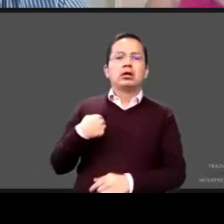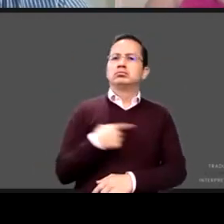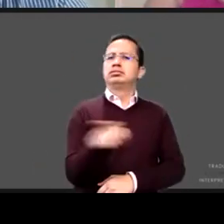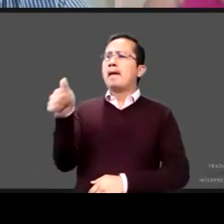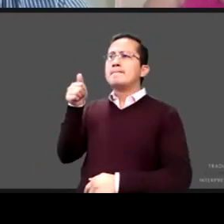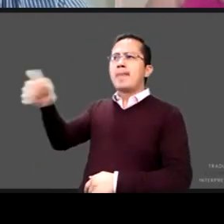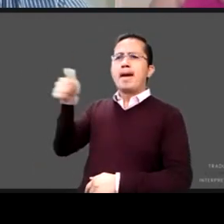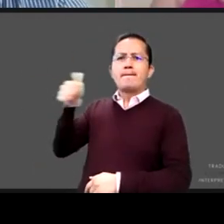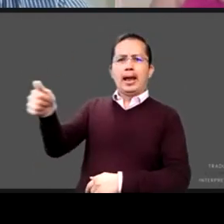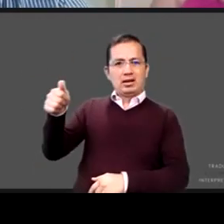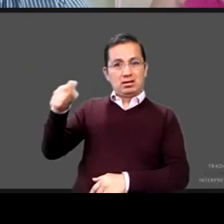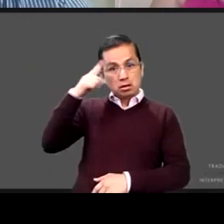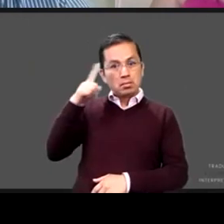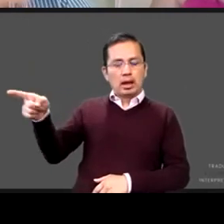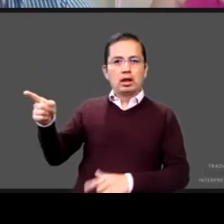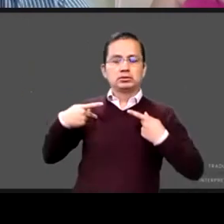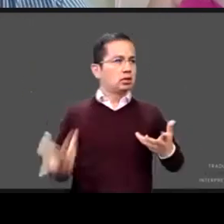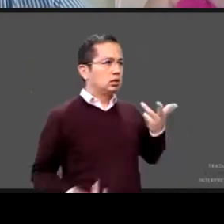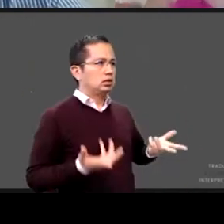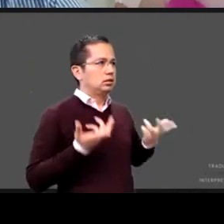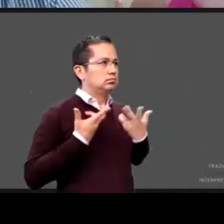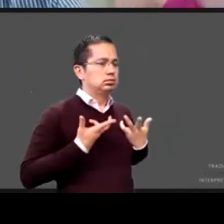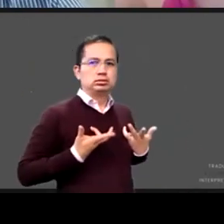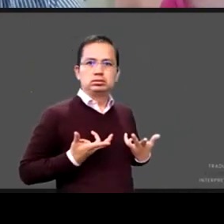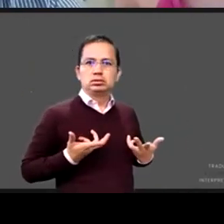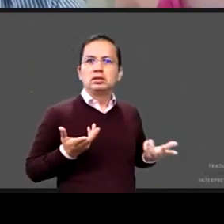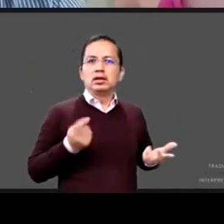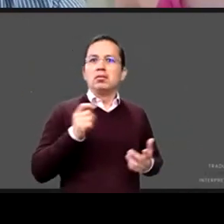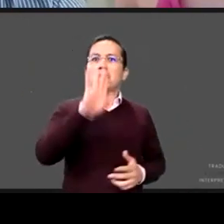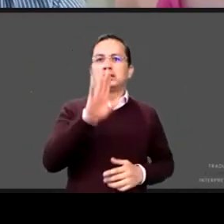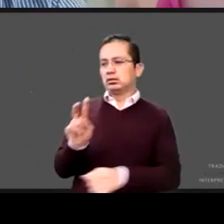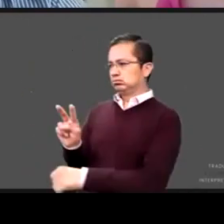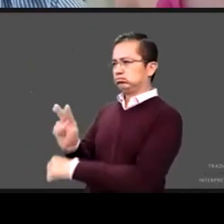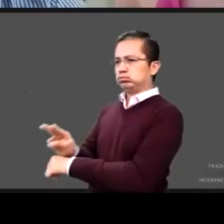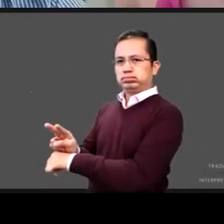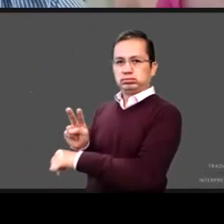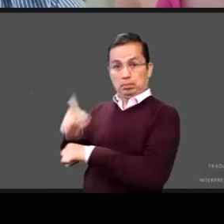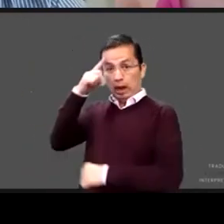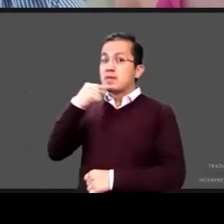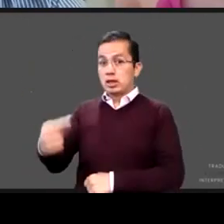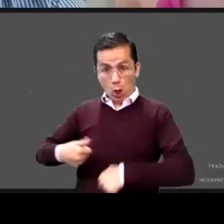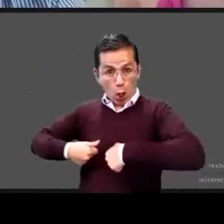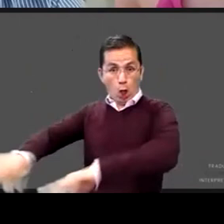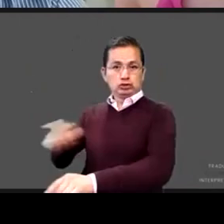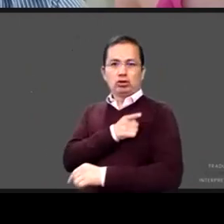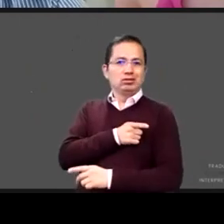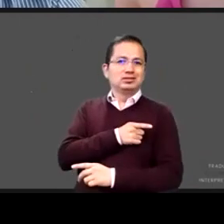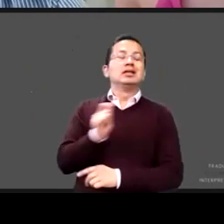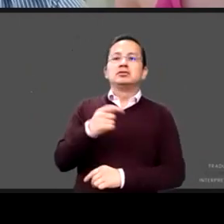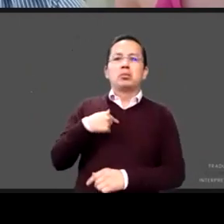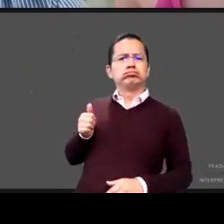para la persona agresora una sensación de que está siendo observado, de que no está solo, y se interrumpe el ciclo de